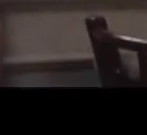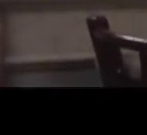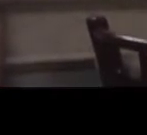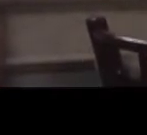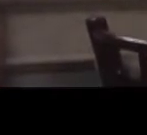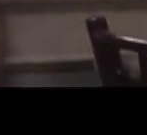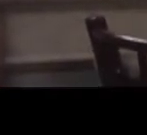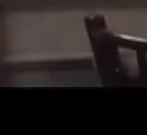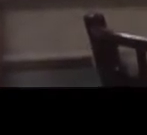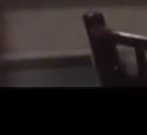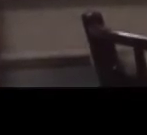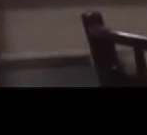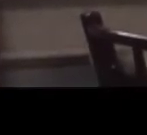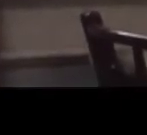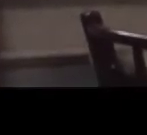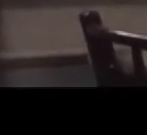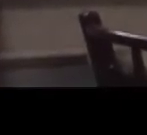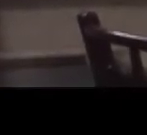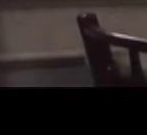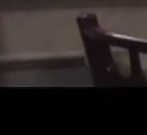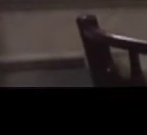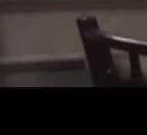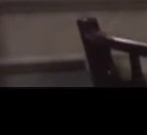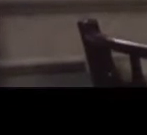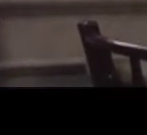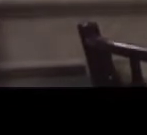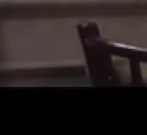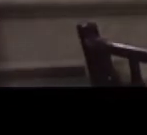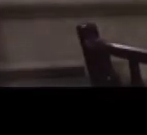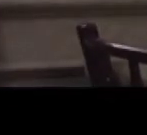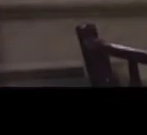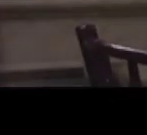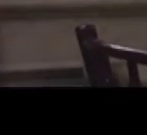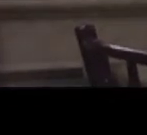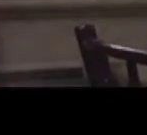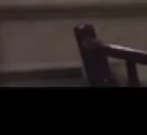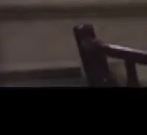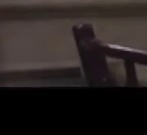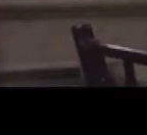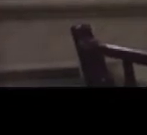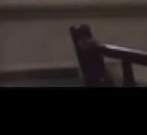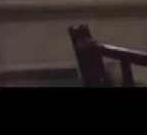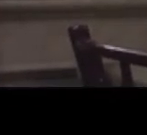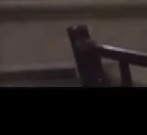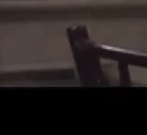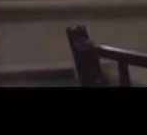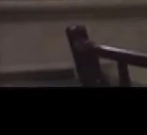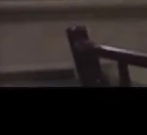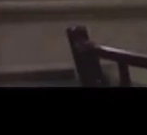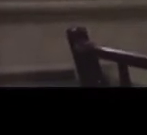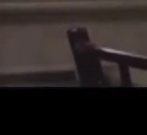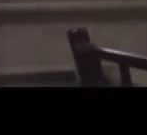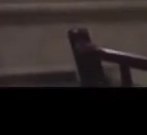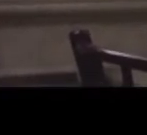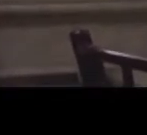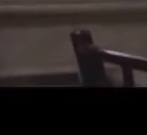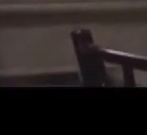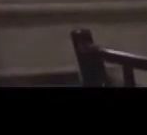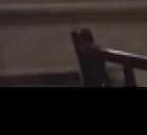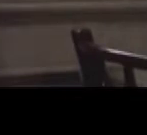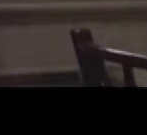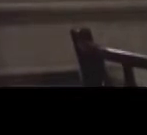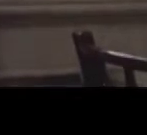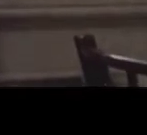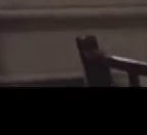devastada por llevar a toda costa embarazos que no tienen un desenlace feliz, embarazos en donde se sabe desde el comienzo que el feto